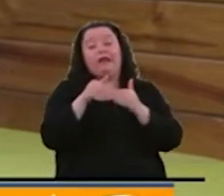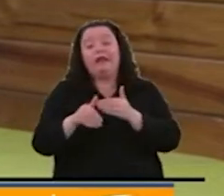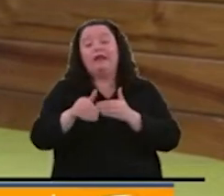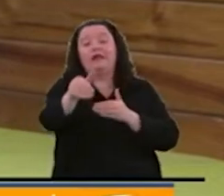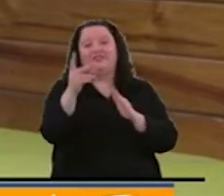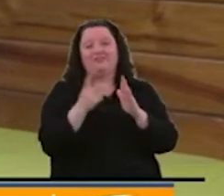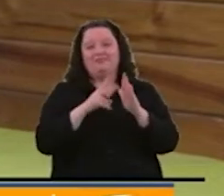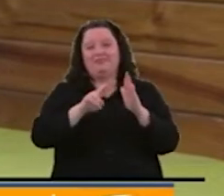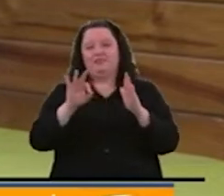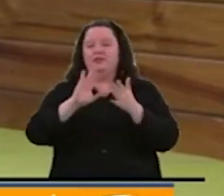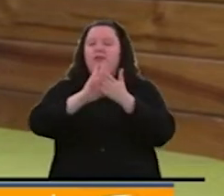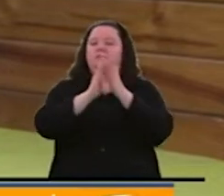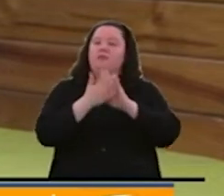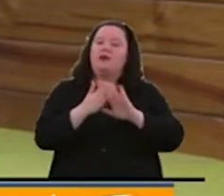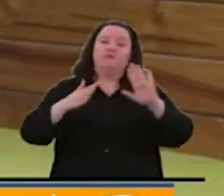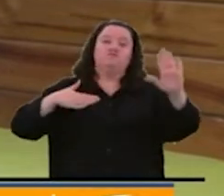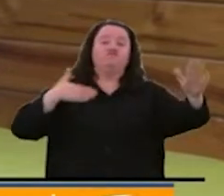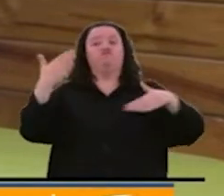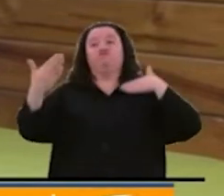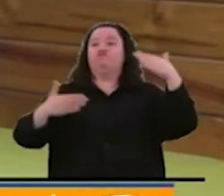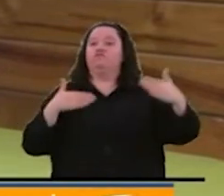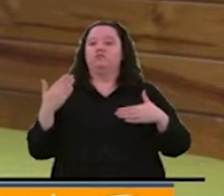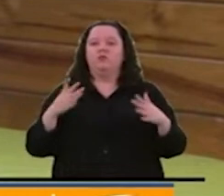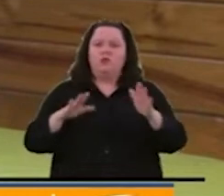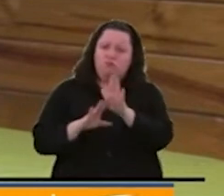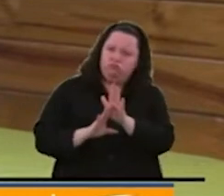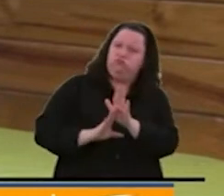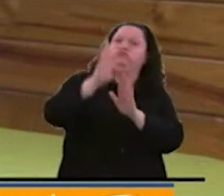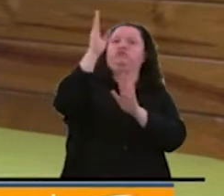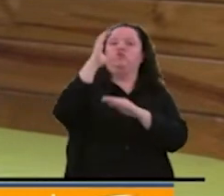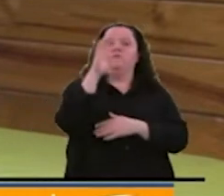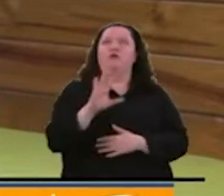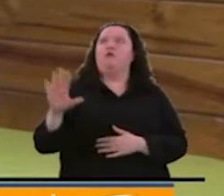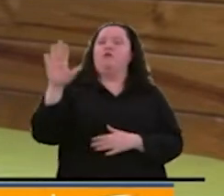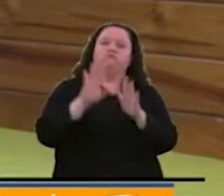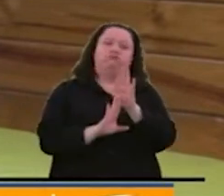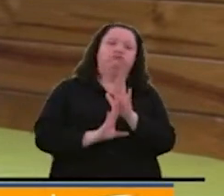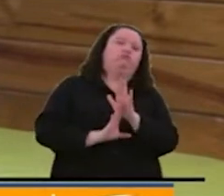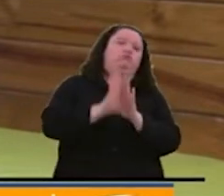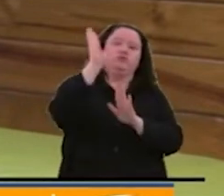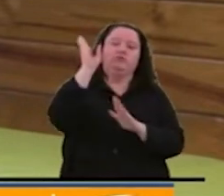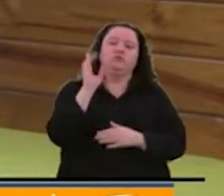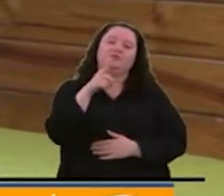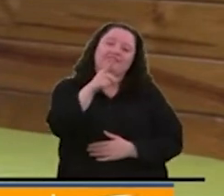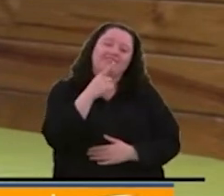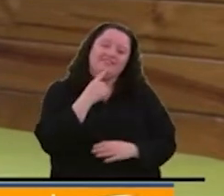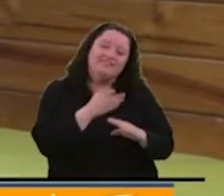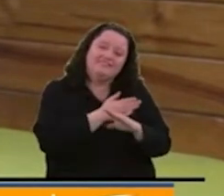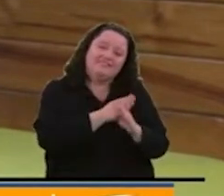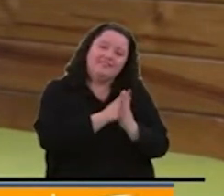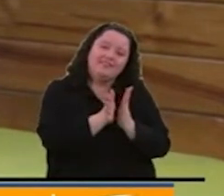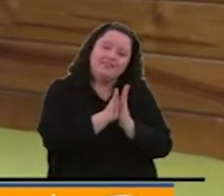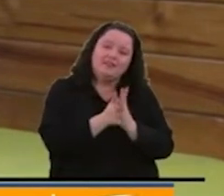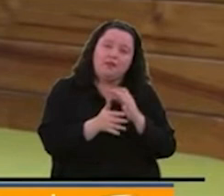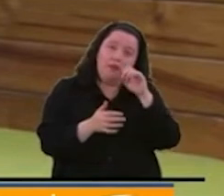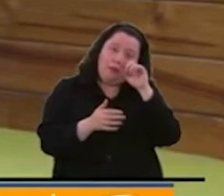este año sea un año de paz, de alegría y de éxito para toda Colombia. Pues como usted lo acaba de